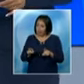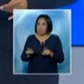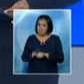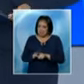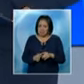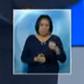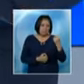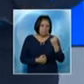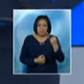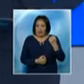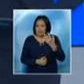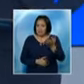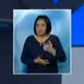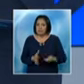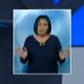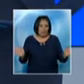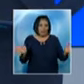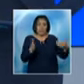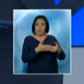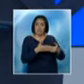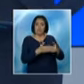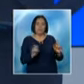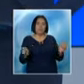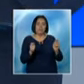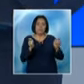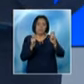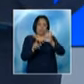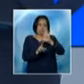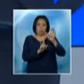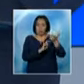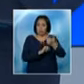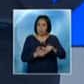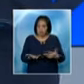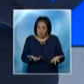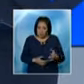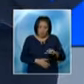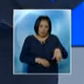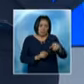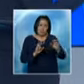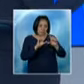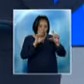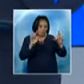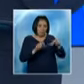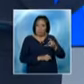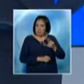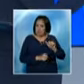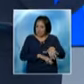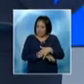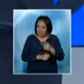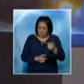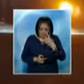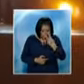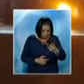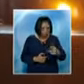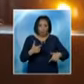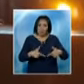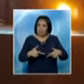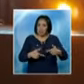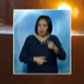bailarín. Eso durante la clausura del Festival de Culturas Urbanas Pura Calle. Ahí sorprendió con sus pasos de hip hop. Tienen que verlo.